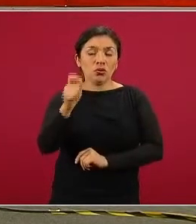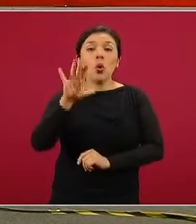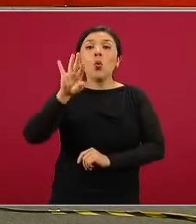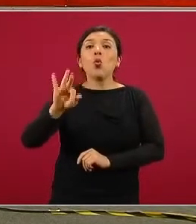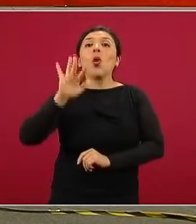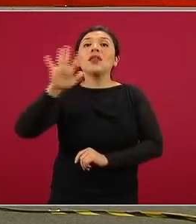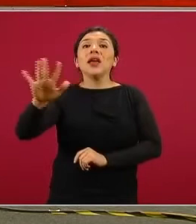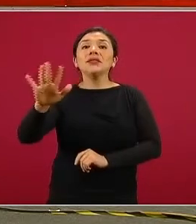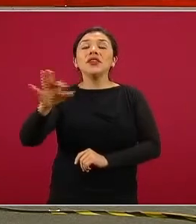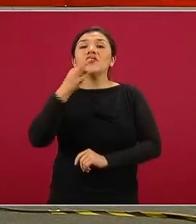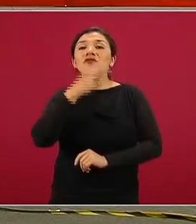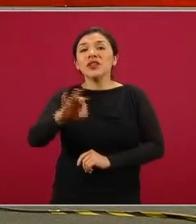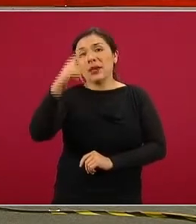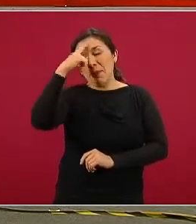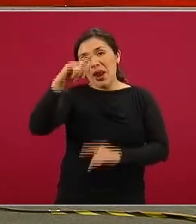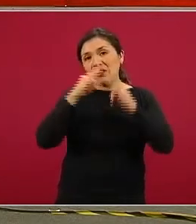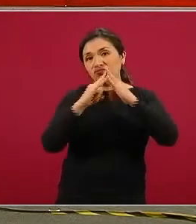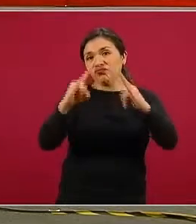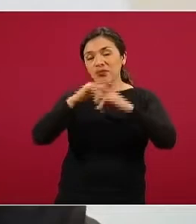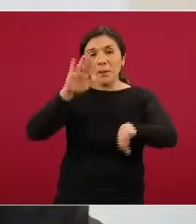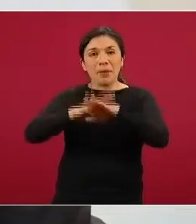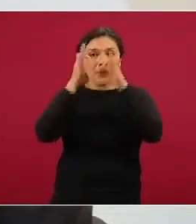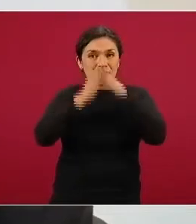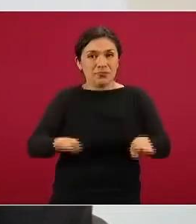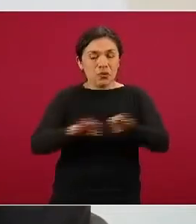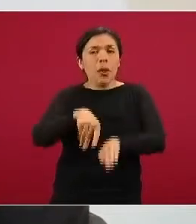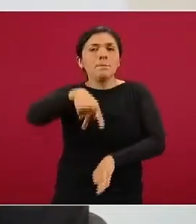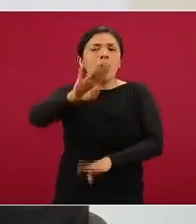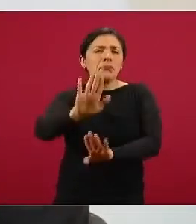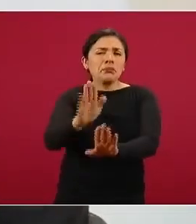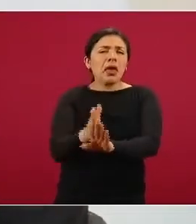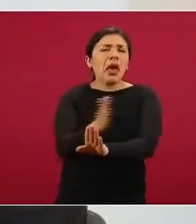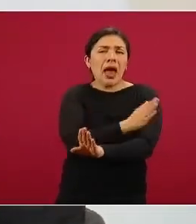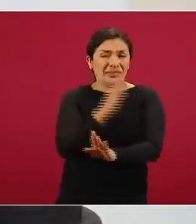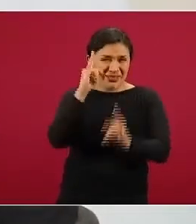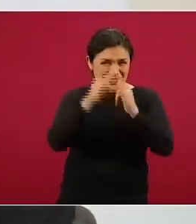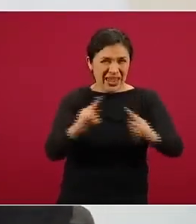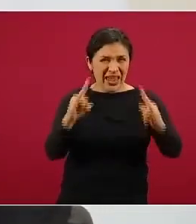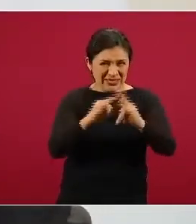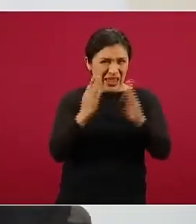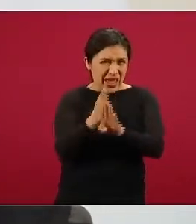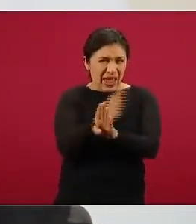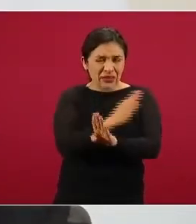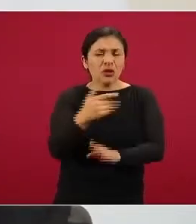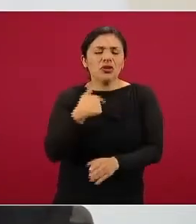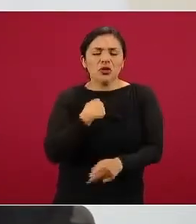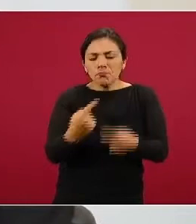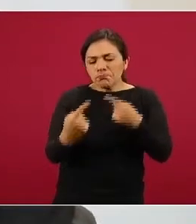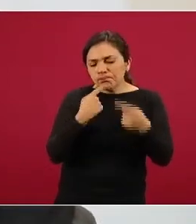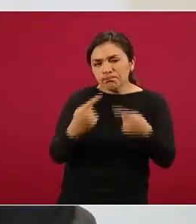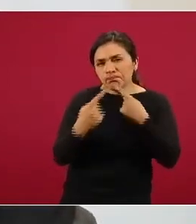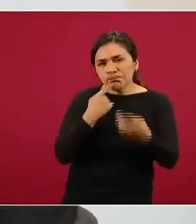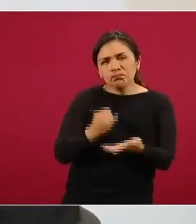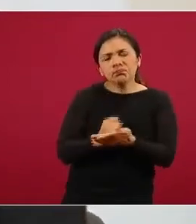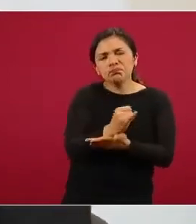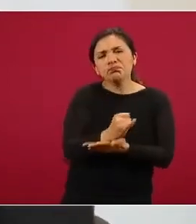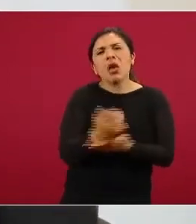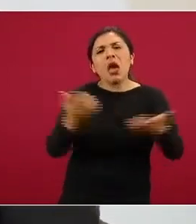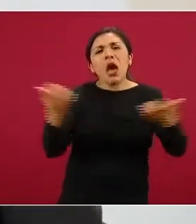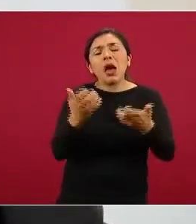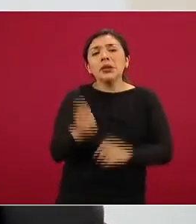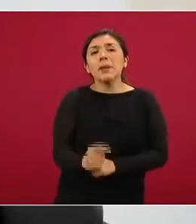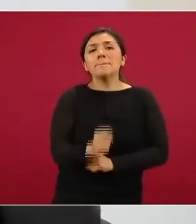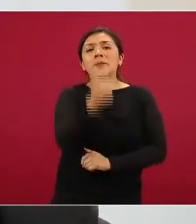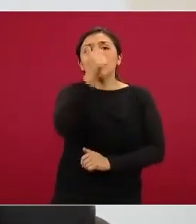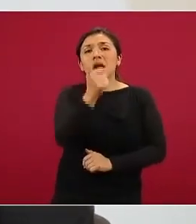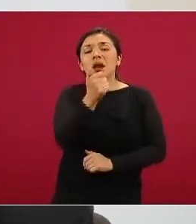edición de la feria más importante. Pero como preámbulo al tianguis, decidimos hacer la primera